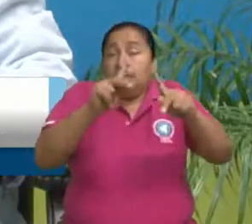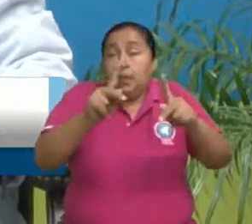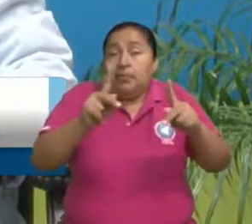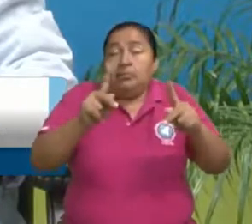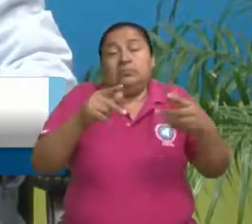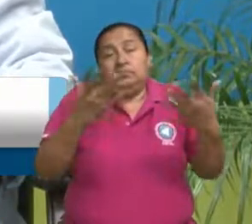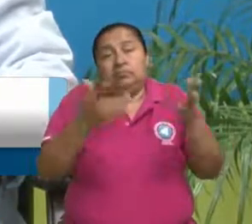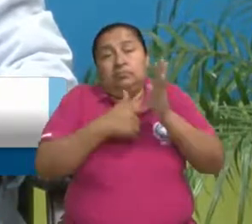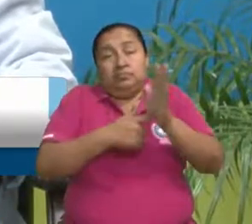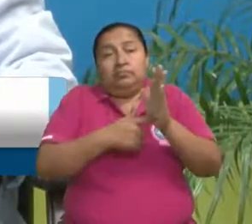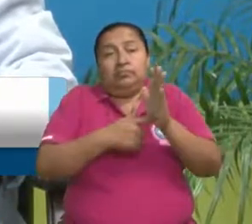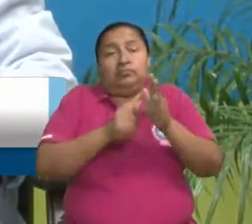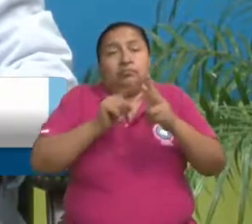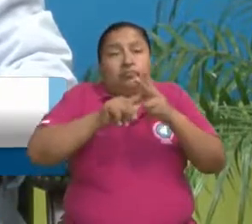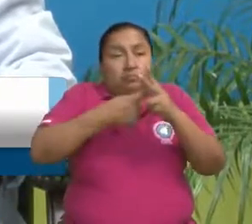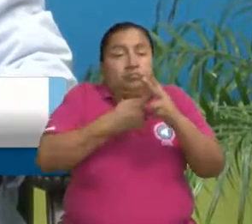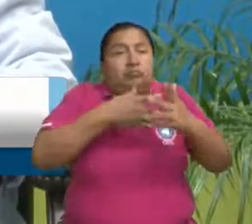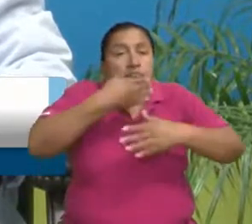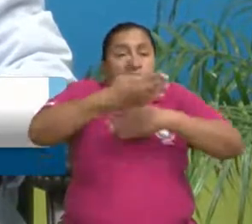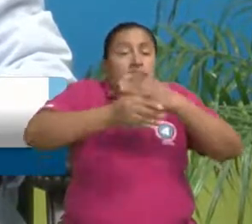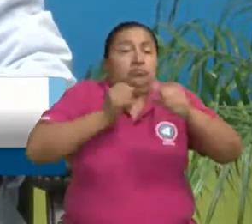es decir, se introducen,